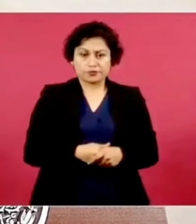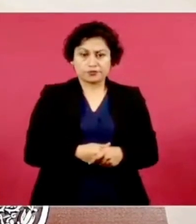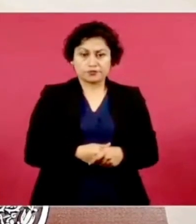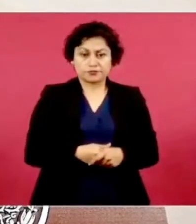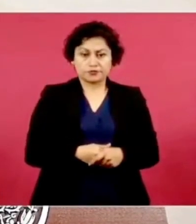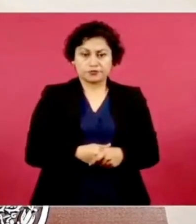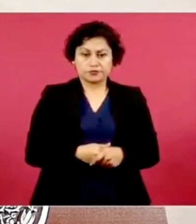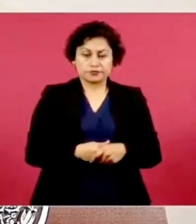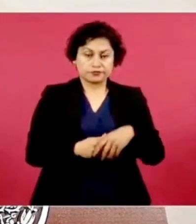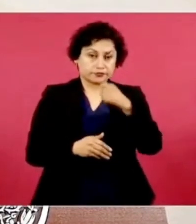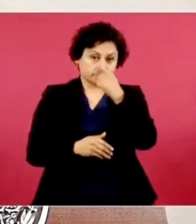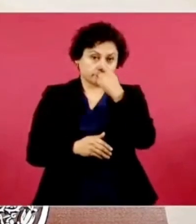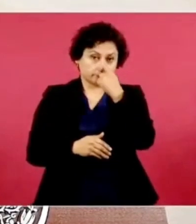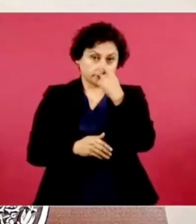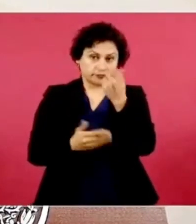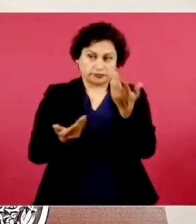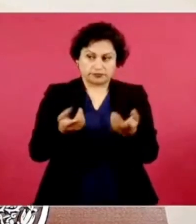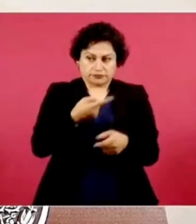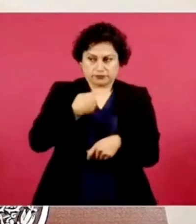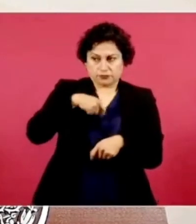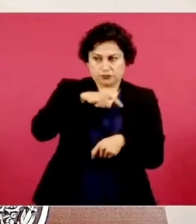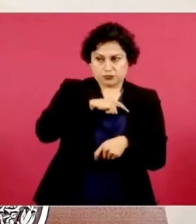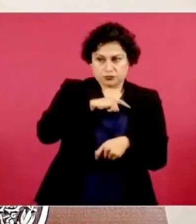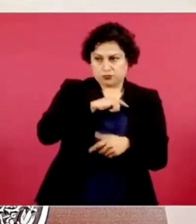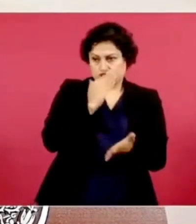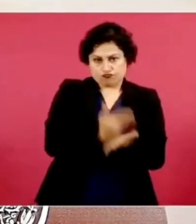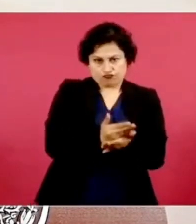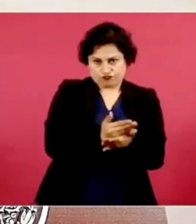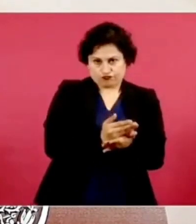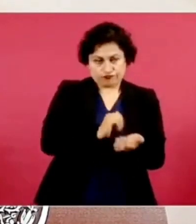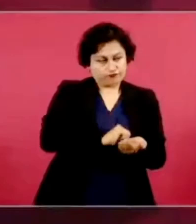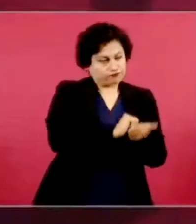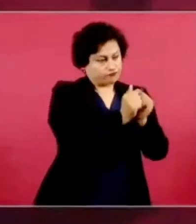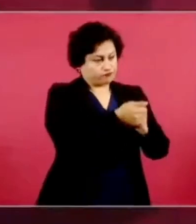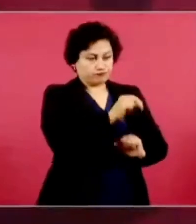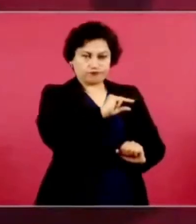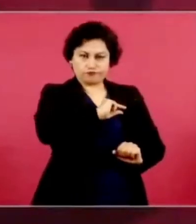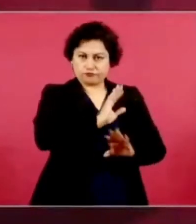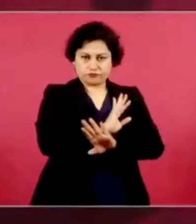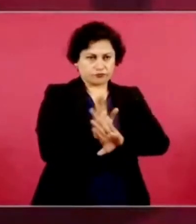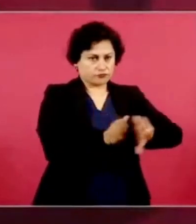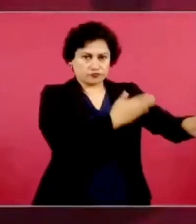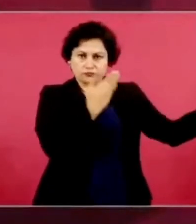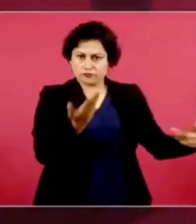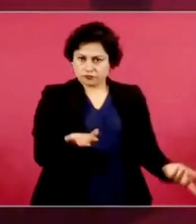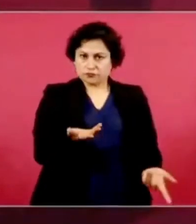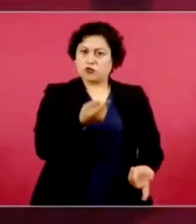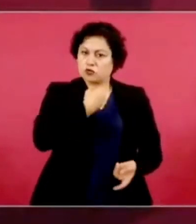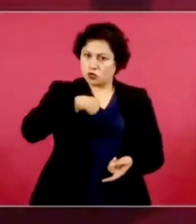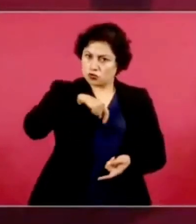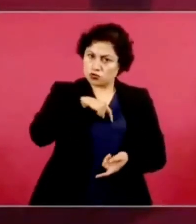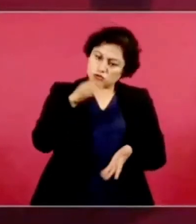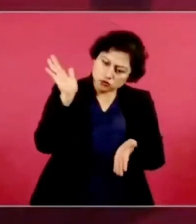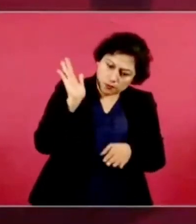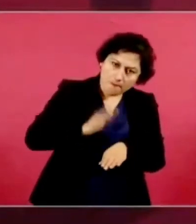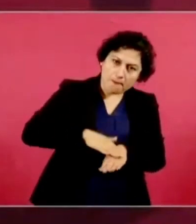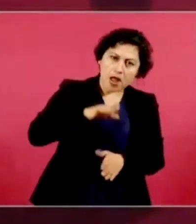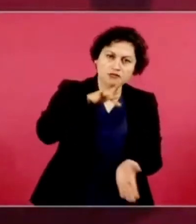se está privatizando la educación, al contrario, estamos fortaleciendo la educación pública, porque la educación no